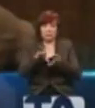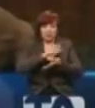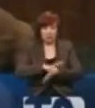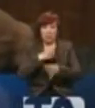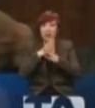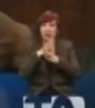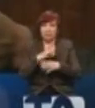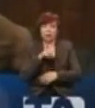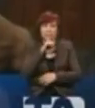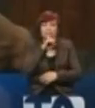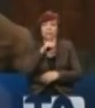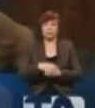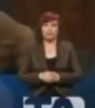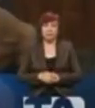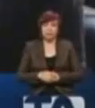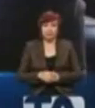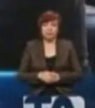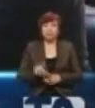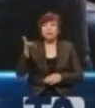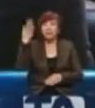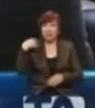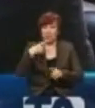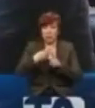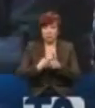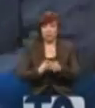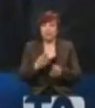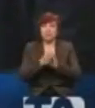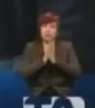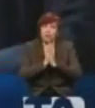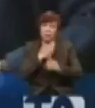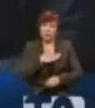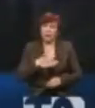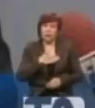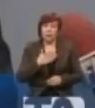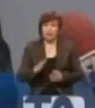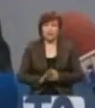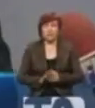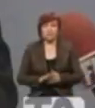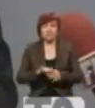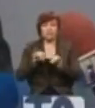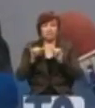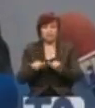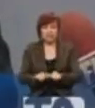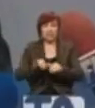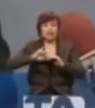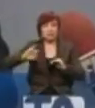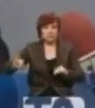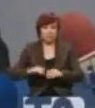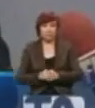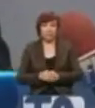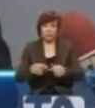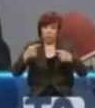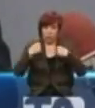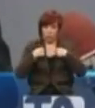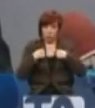del mes anterior pidió públicamente al segundo mandatario que dé un paso al costado. Ya cuando nos corresponda, y específicamente en mi